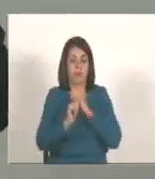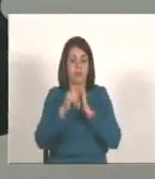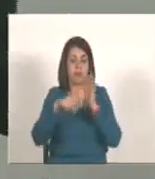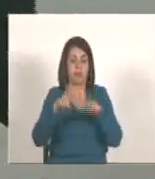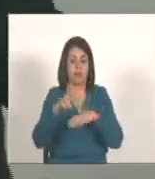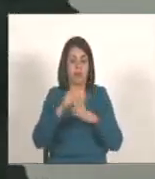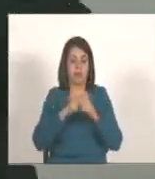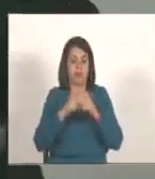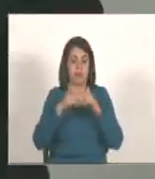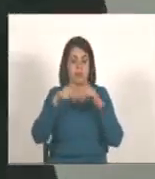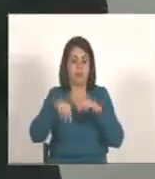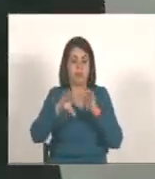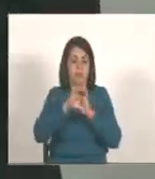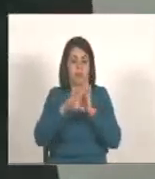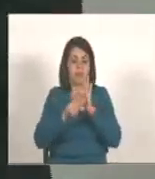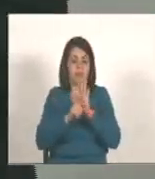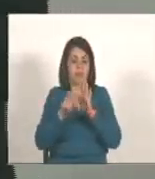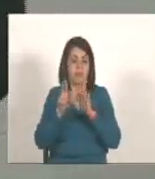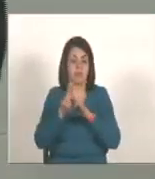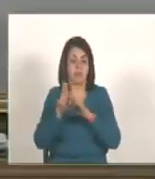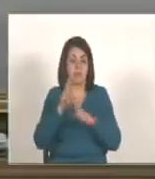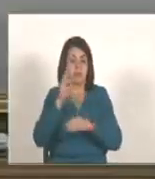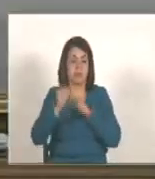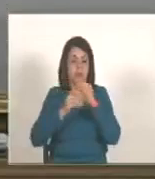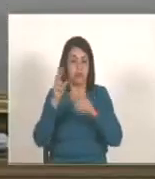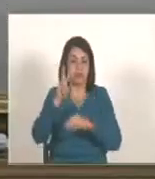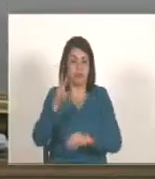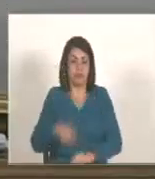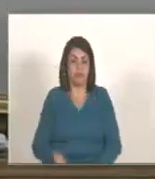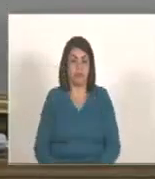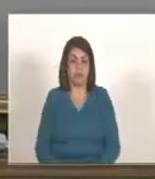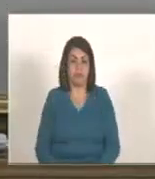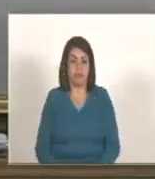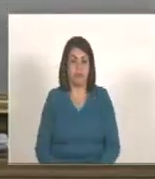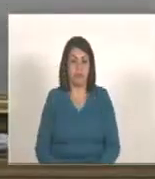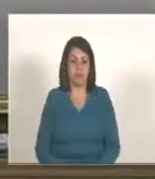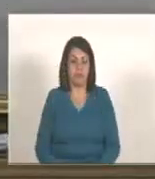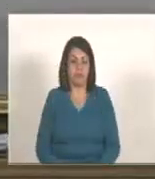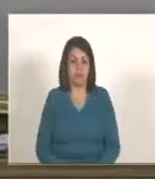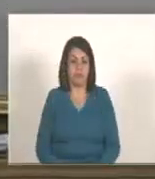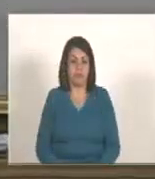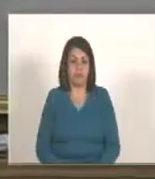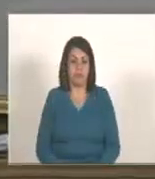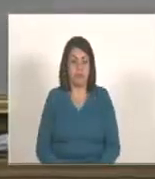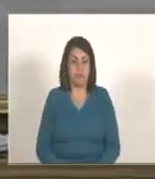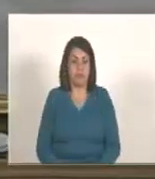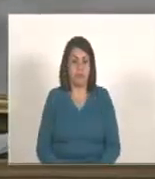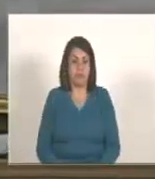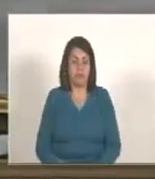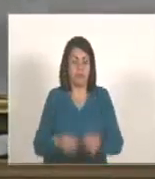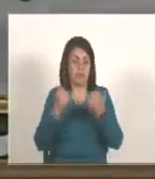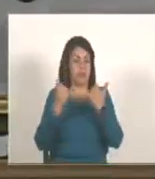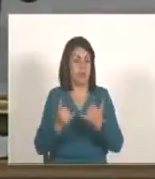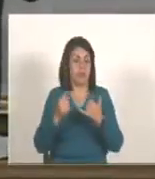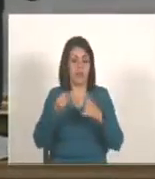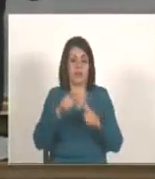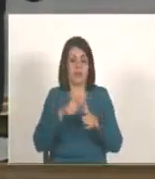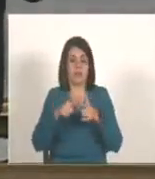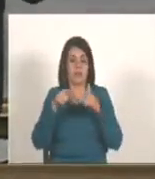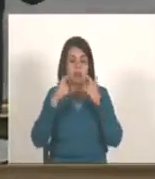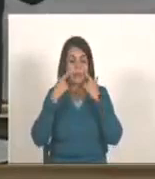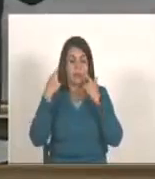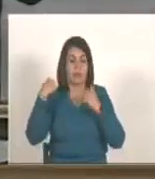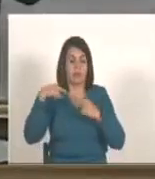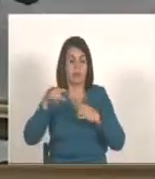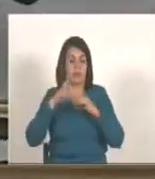13 de la Constitución de la República Bolivariana de Venezuela. A este insolente